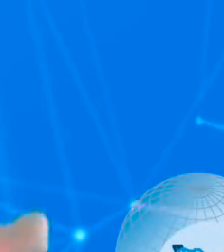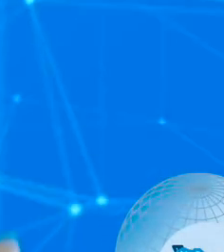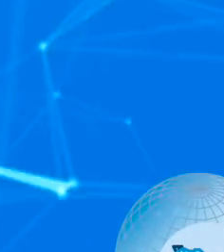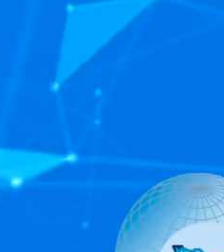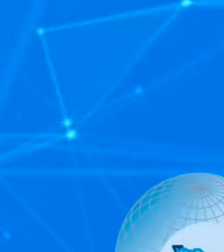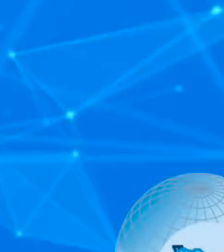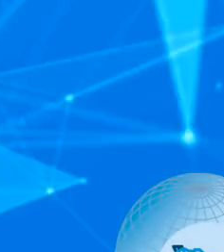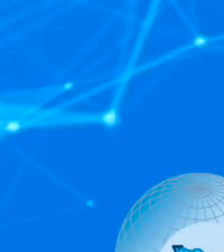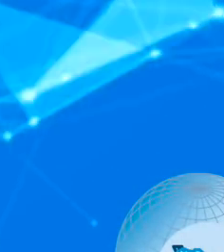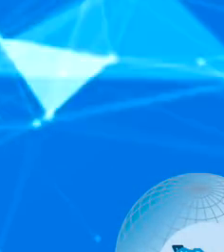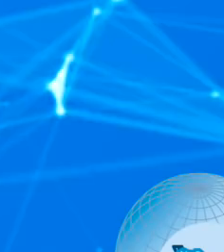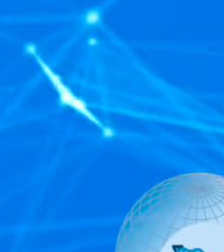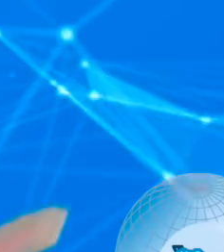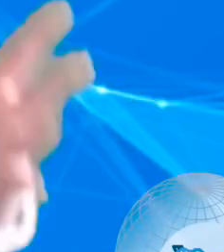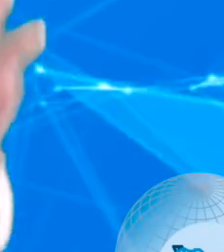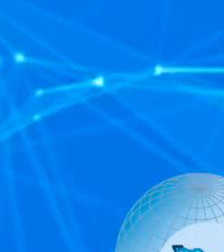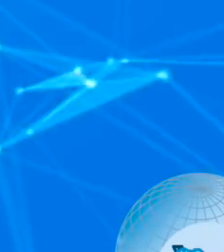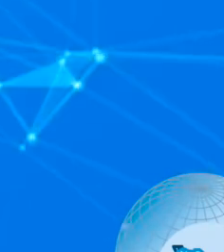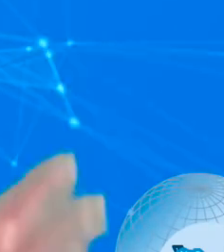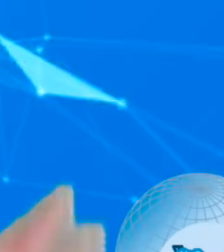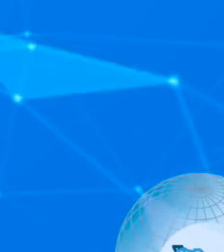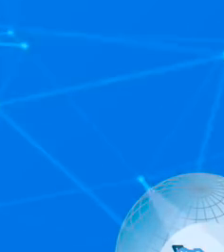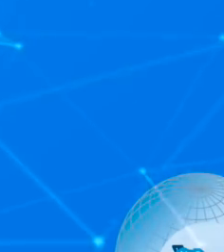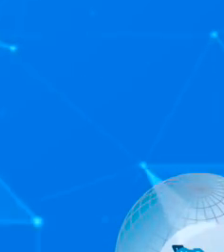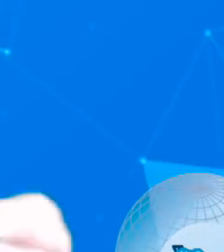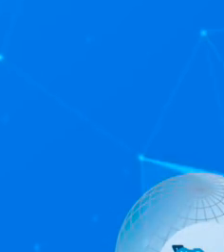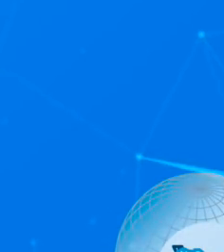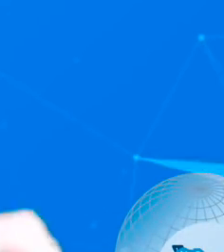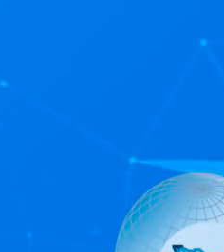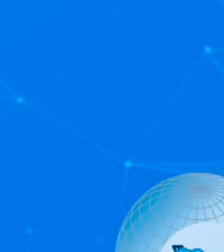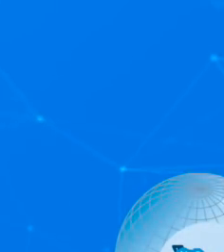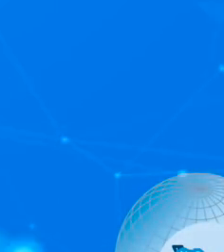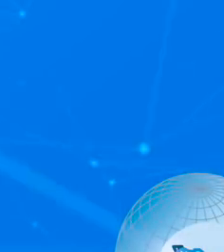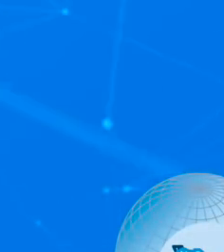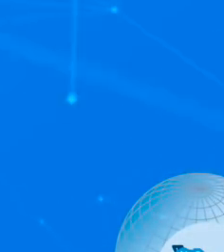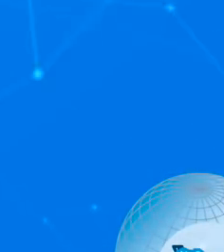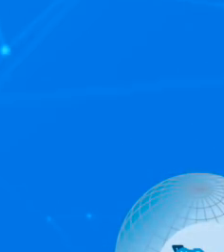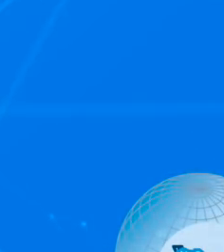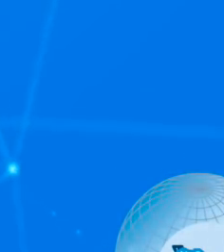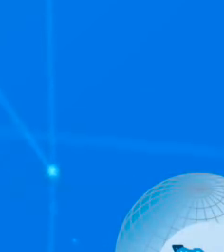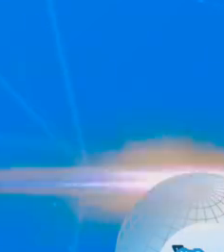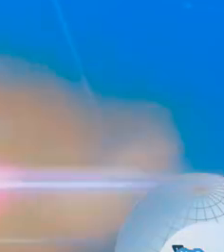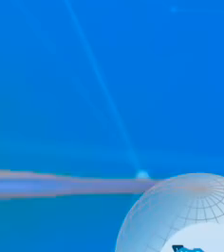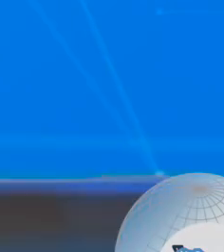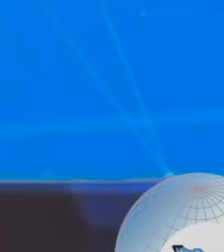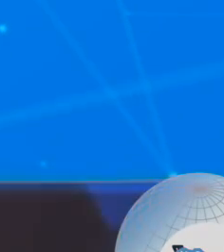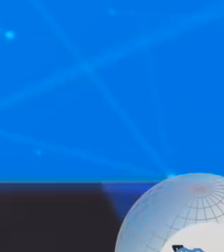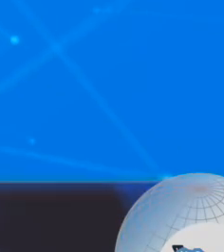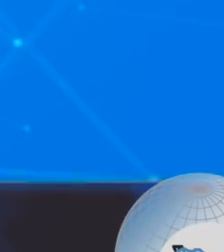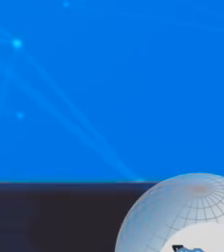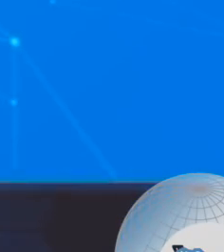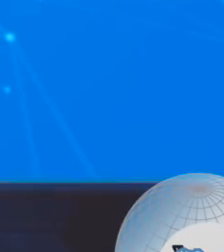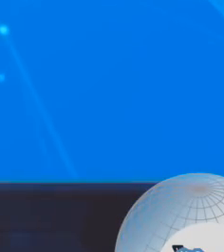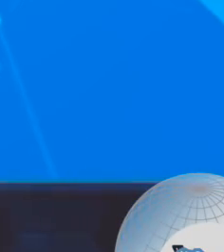familias. Van a tener acceso a mayores tecnologías y esto, claro que sí, es un gran impulso para todo el país. Yo soy Carolina García, me despido